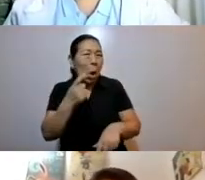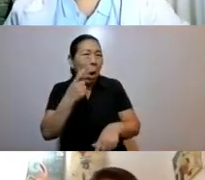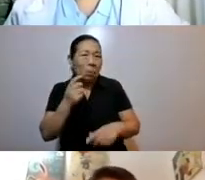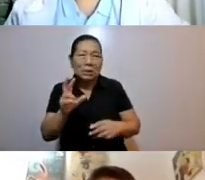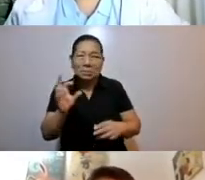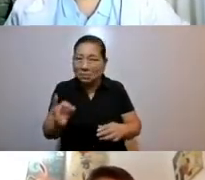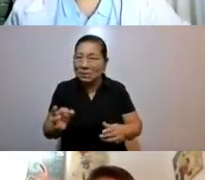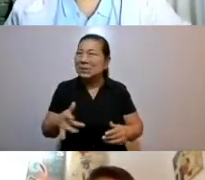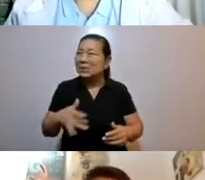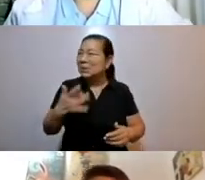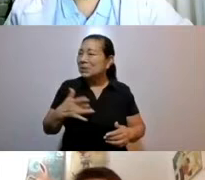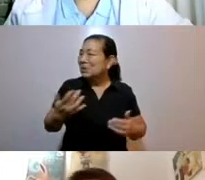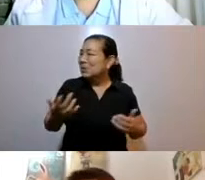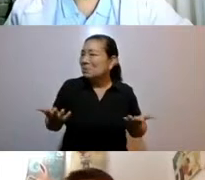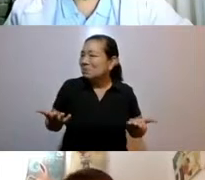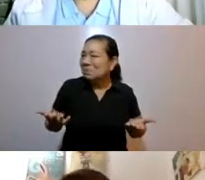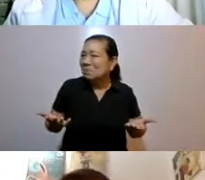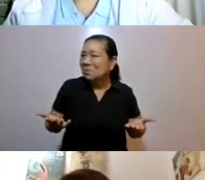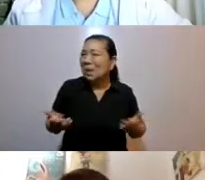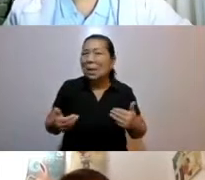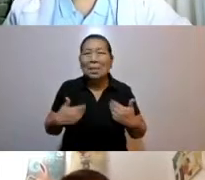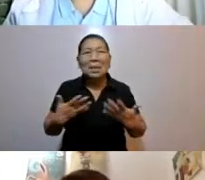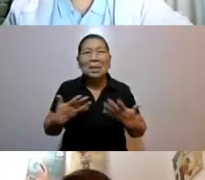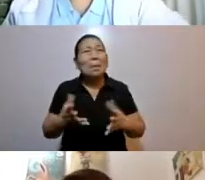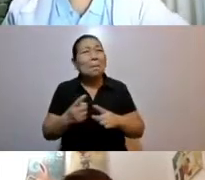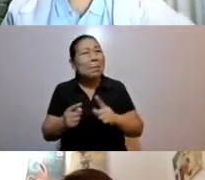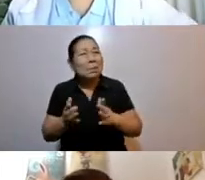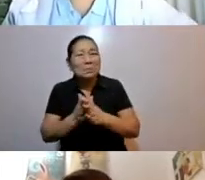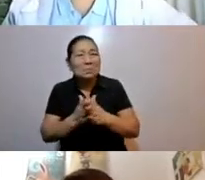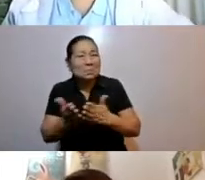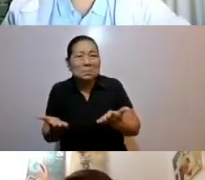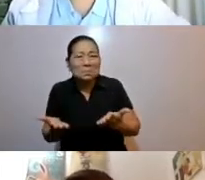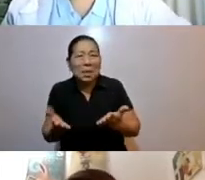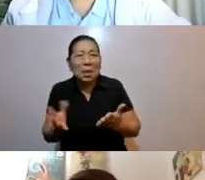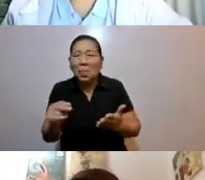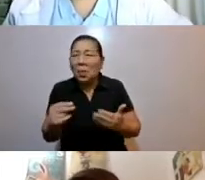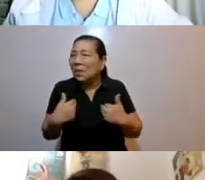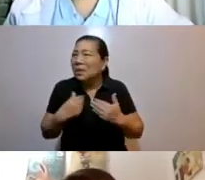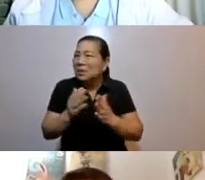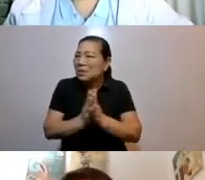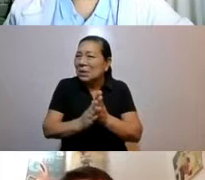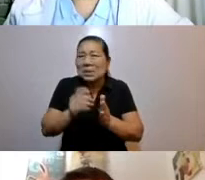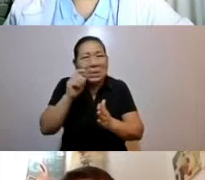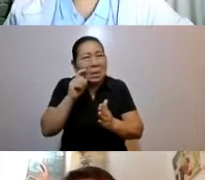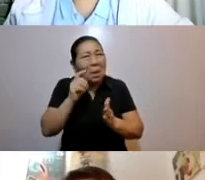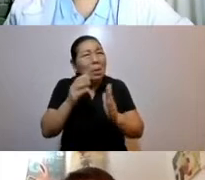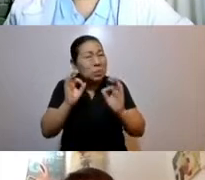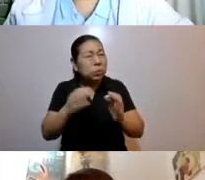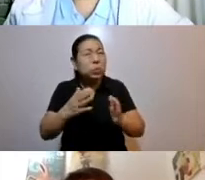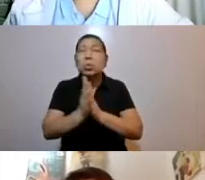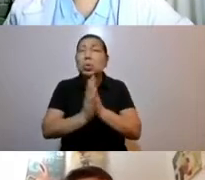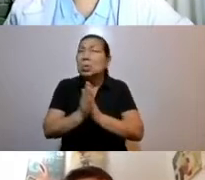realidad sienten que tienen problemas de deseo, que no tienen un deseo sexual tan marcado,